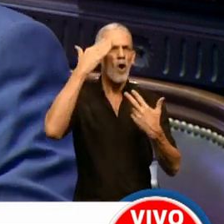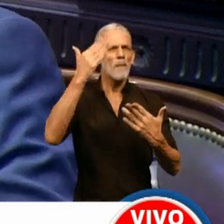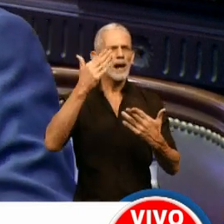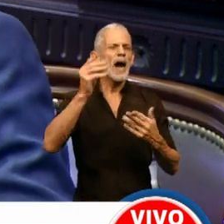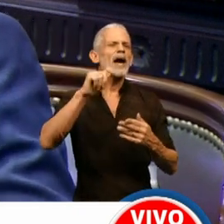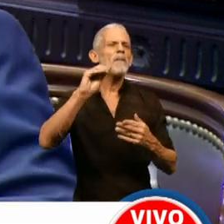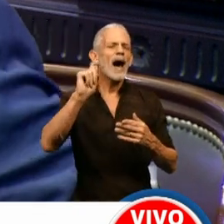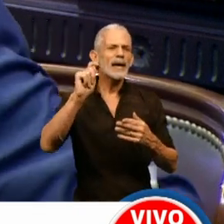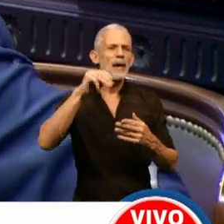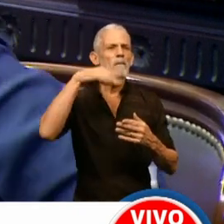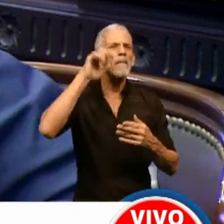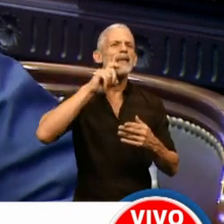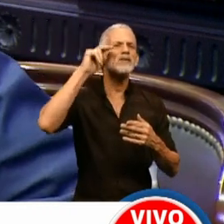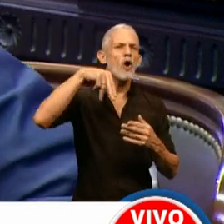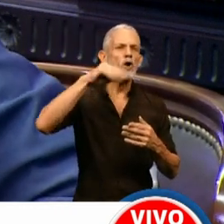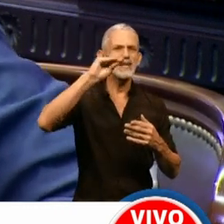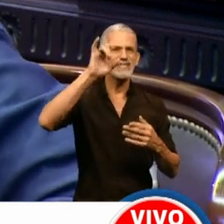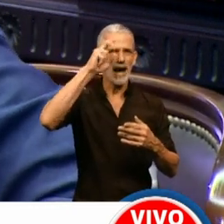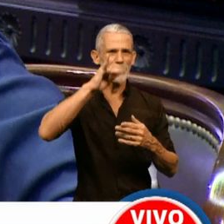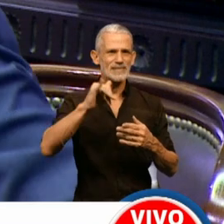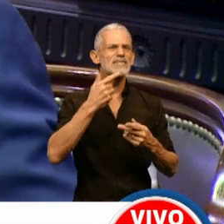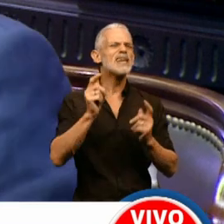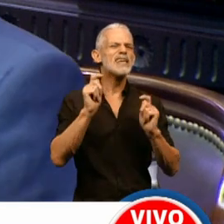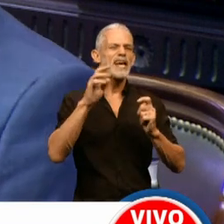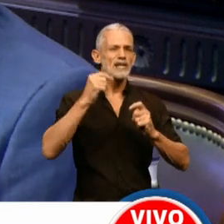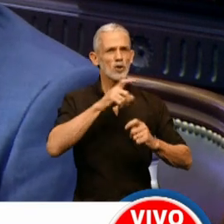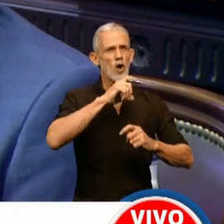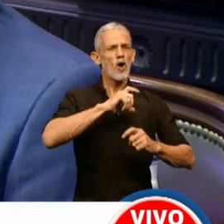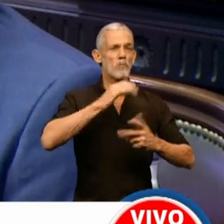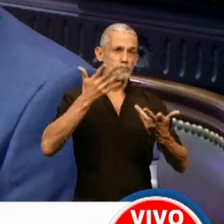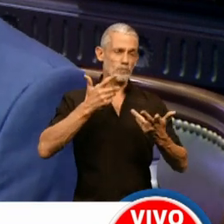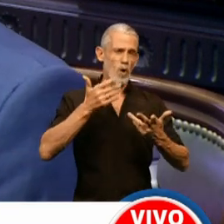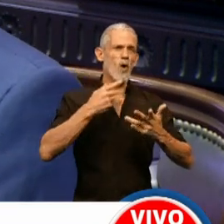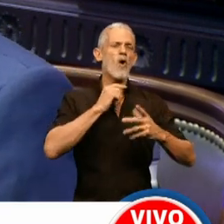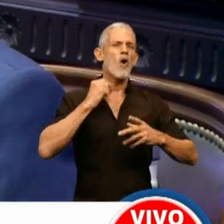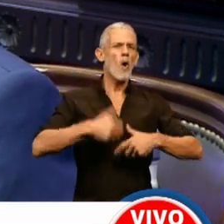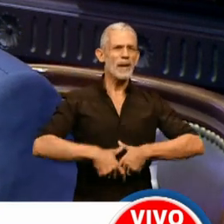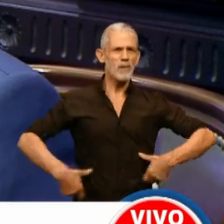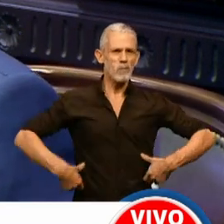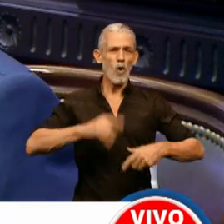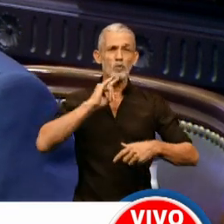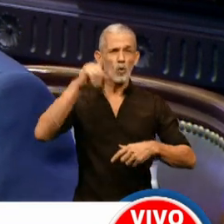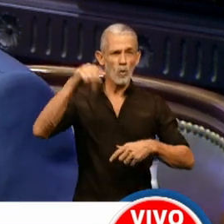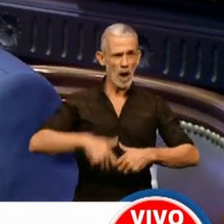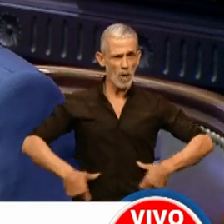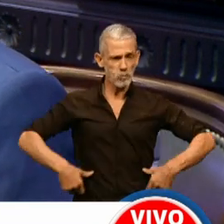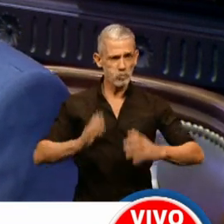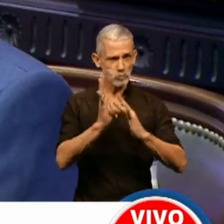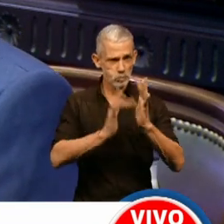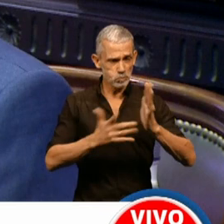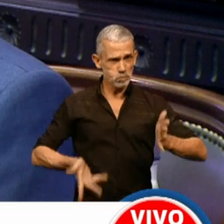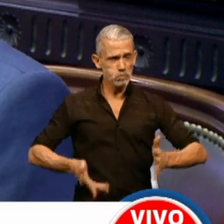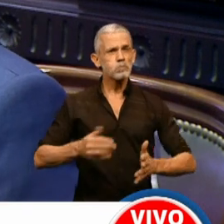a melitón chávez melitón chávez es un obispo de tucumán un obispo que